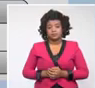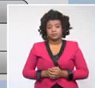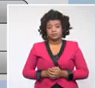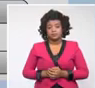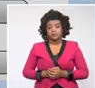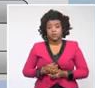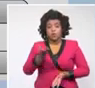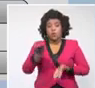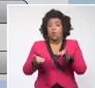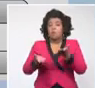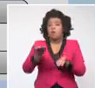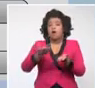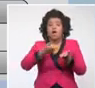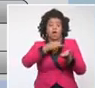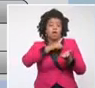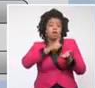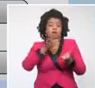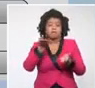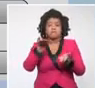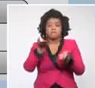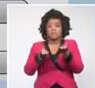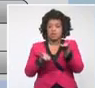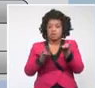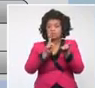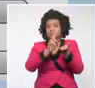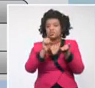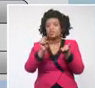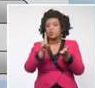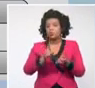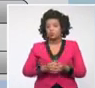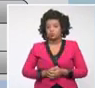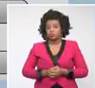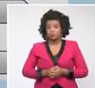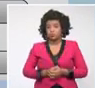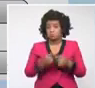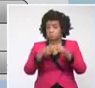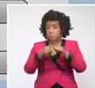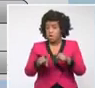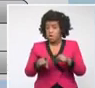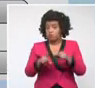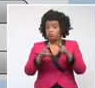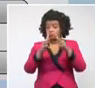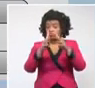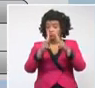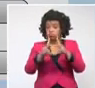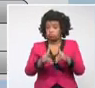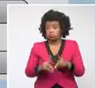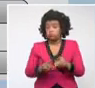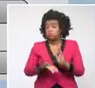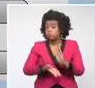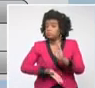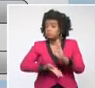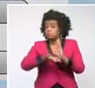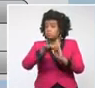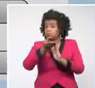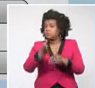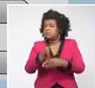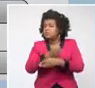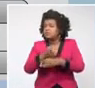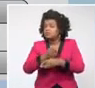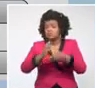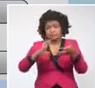de ayer, pero realmente una cifra muy elevada que traduce la